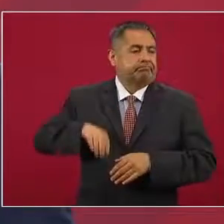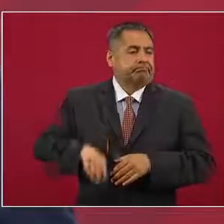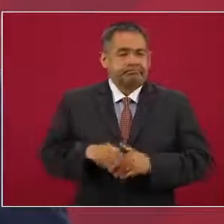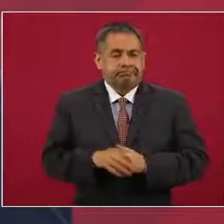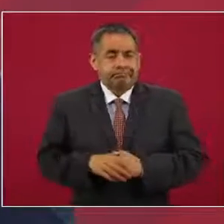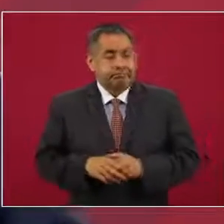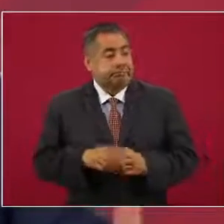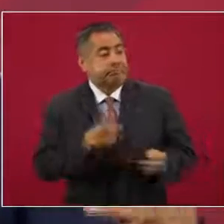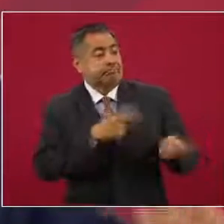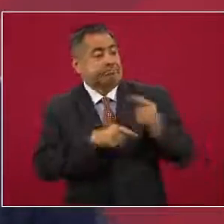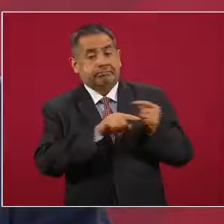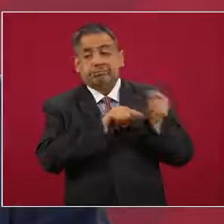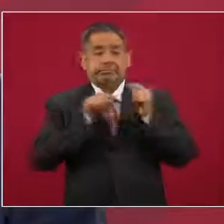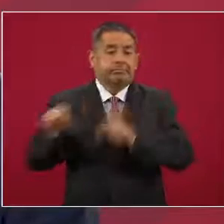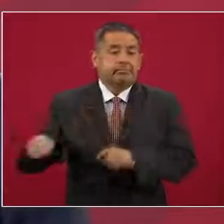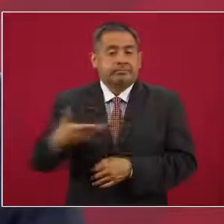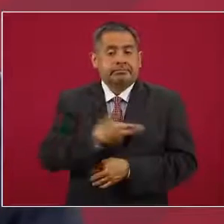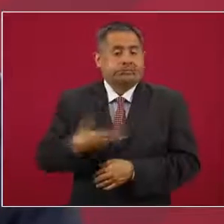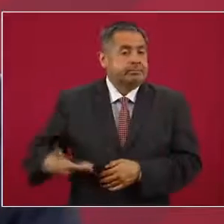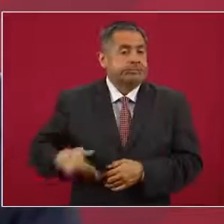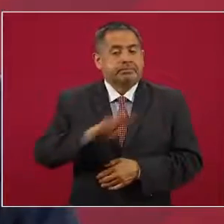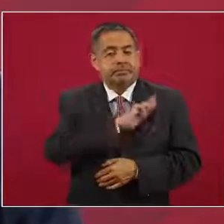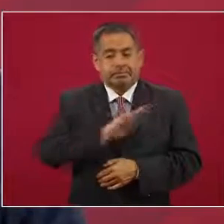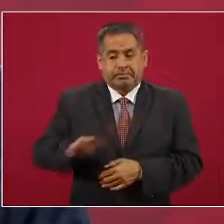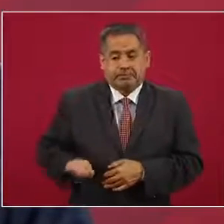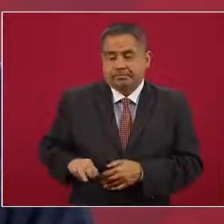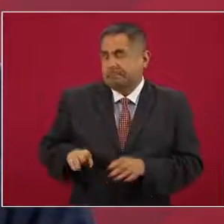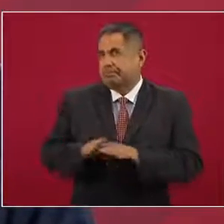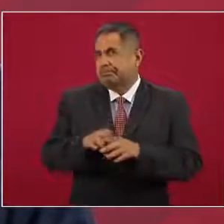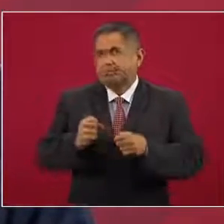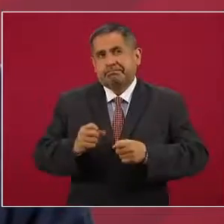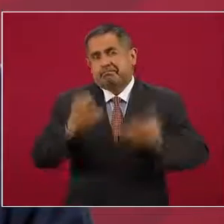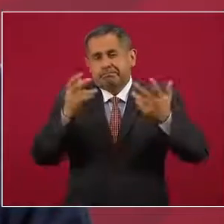Llegaban presidentes municipales, eran como